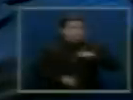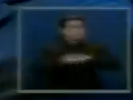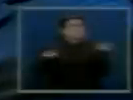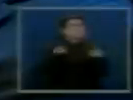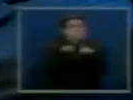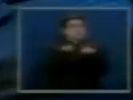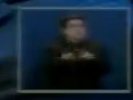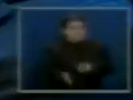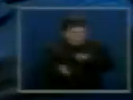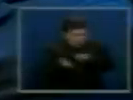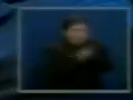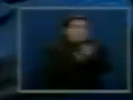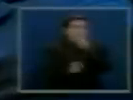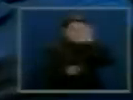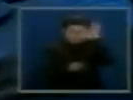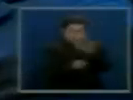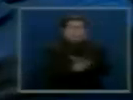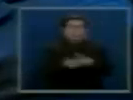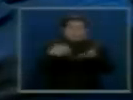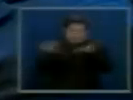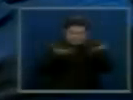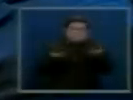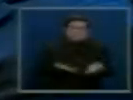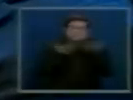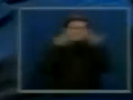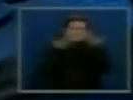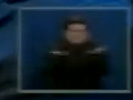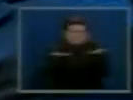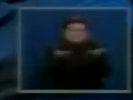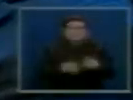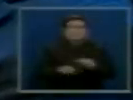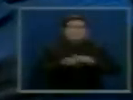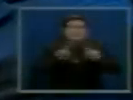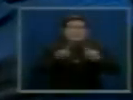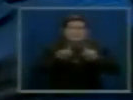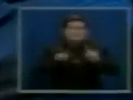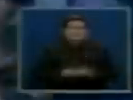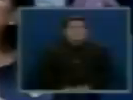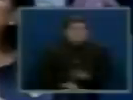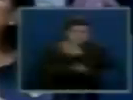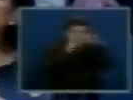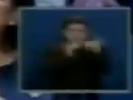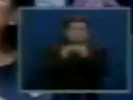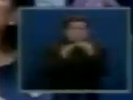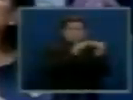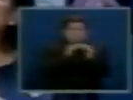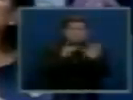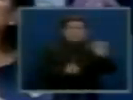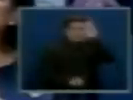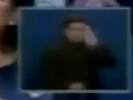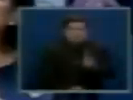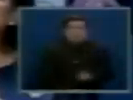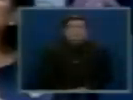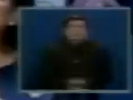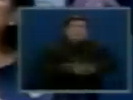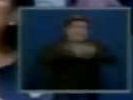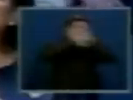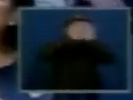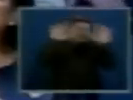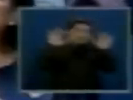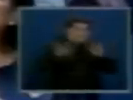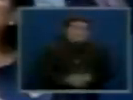también honestos y comprometidos servidores de las y los costarricenses. Con claridad